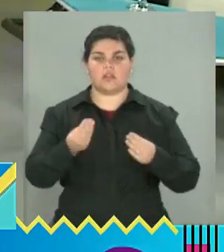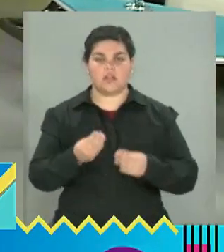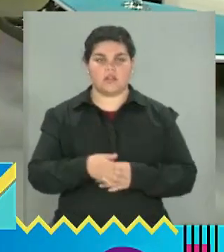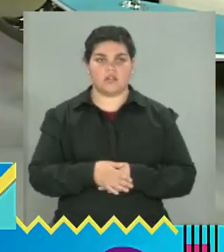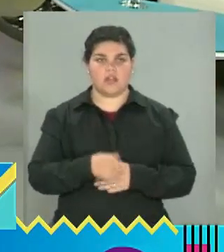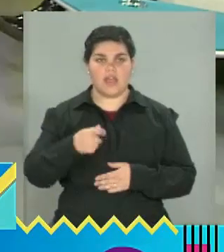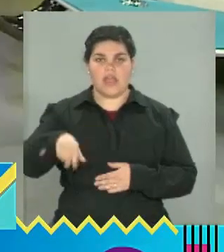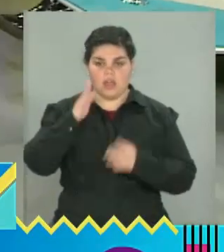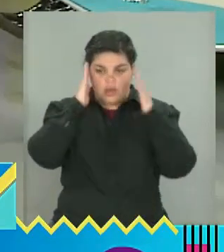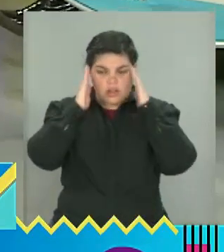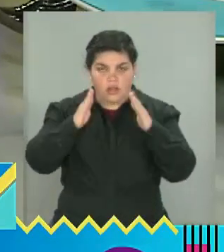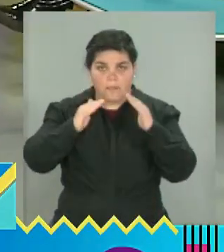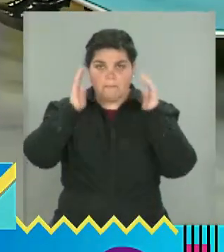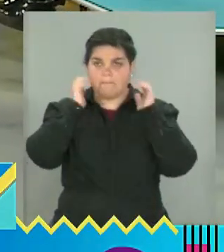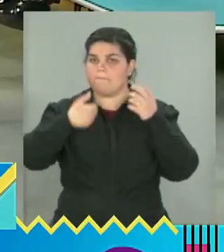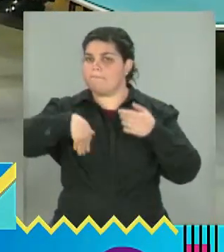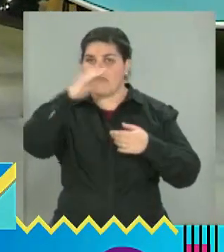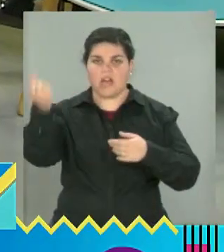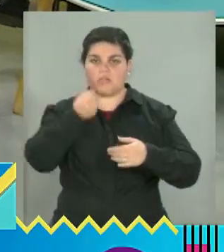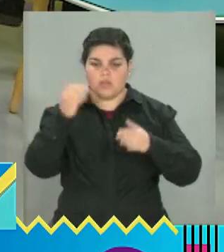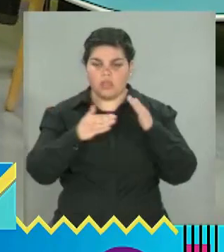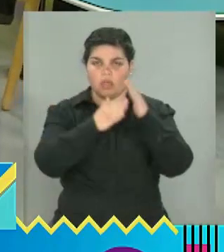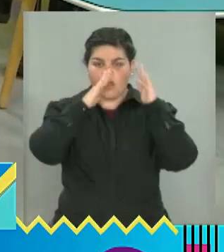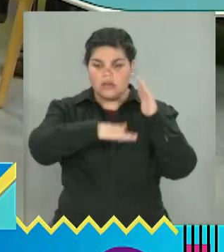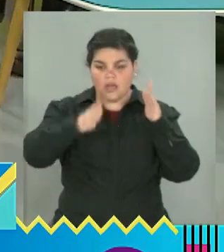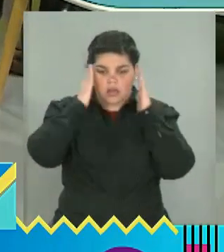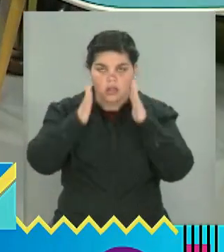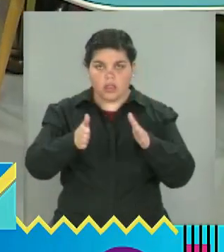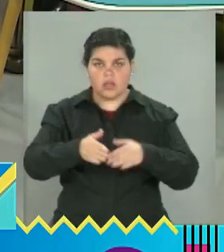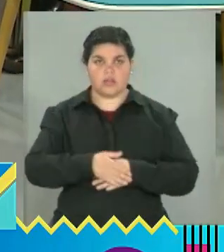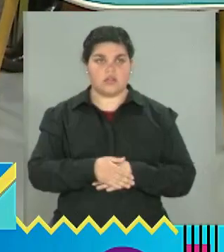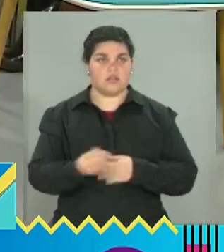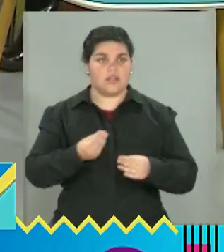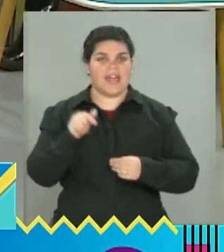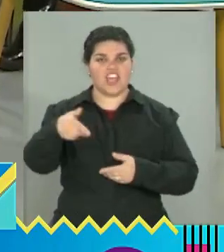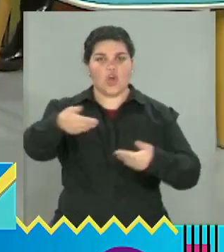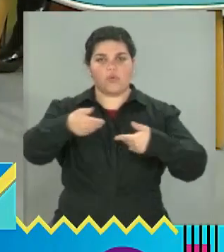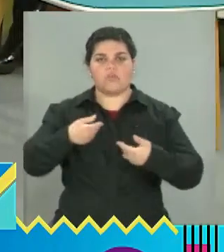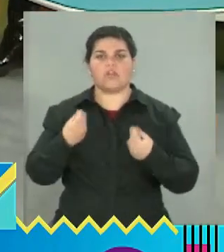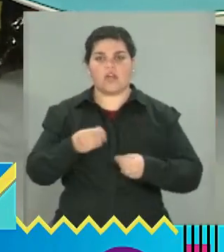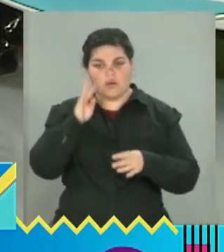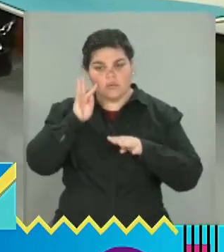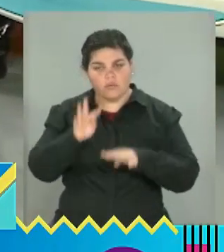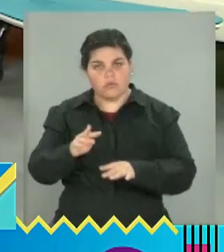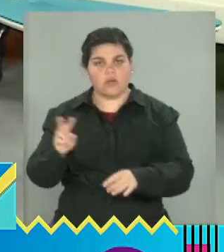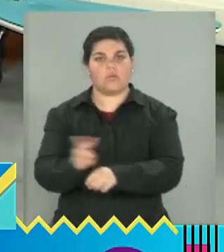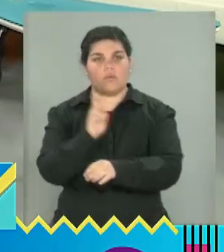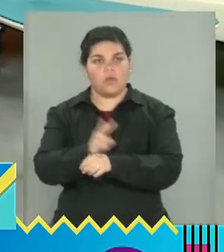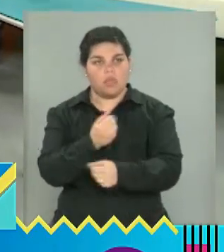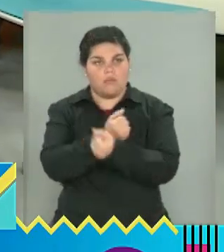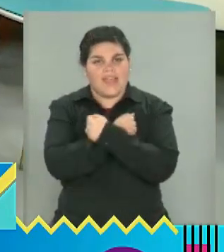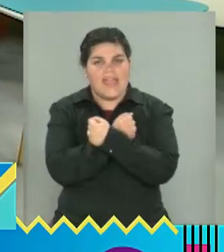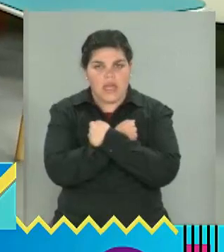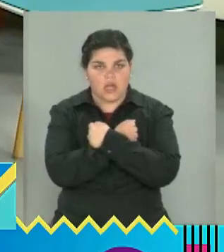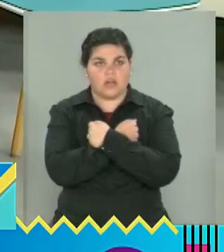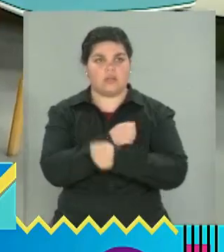escuchar, o sea, ellos son el foco. A ver, en general la demanda de ellos es que los escuchen, que sean tenidos en cuenta, que se los protejan, que se los quieran. En